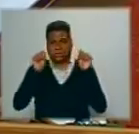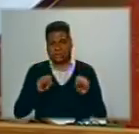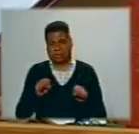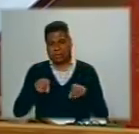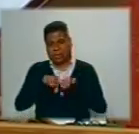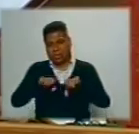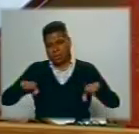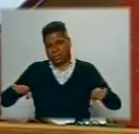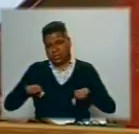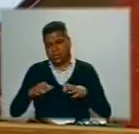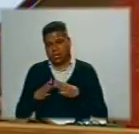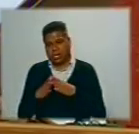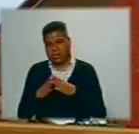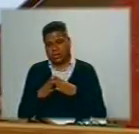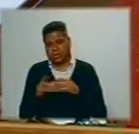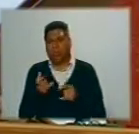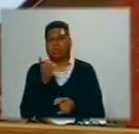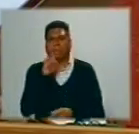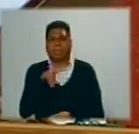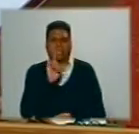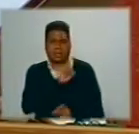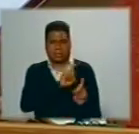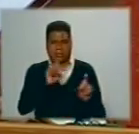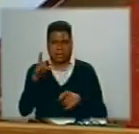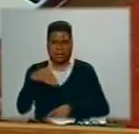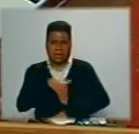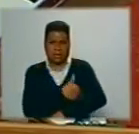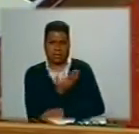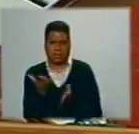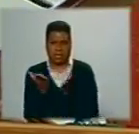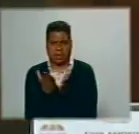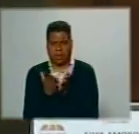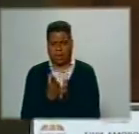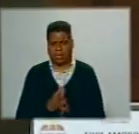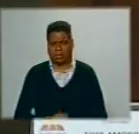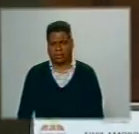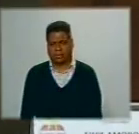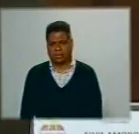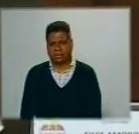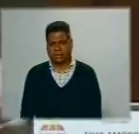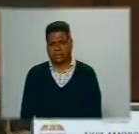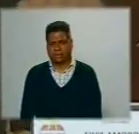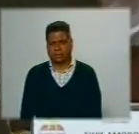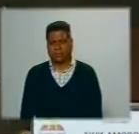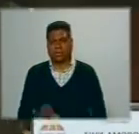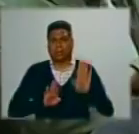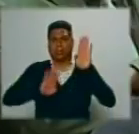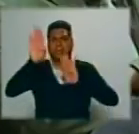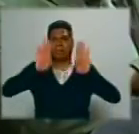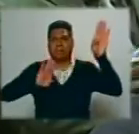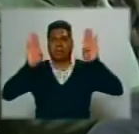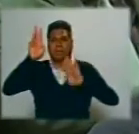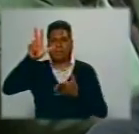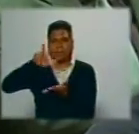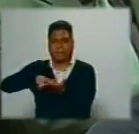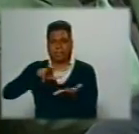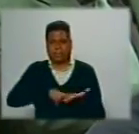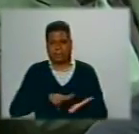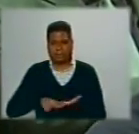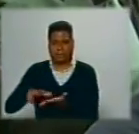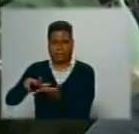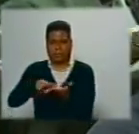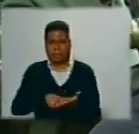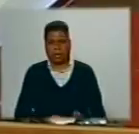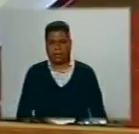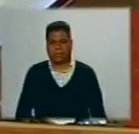como componente de unidades curriculares ya existentes. Es todo, presidente. Las y los constituyentes que estén de acuerdo. Aprobado.